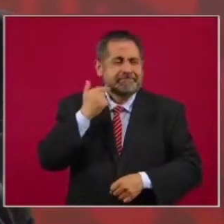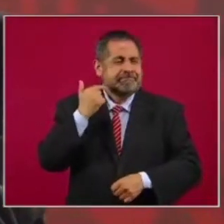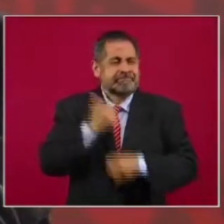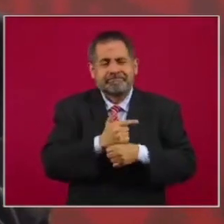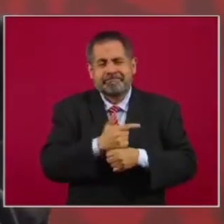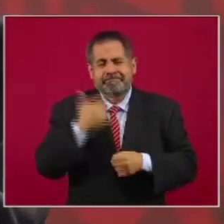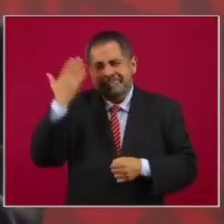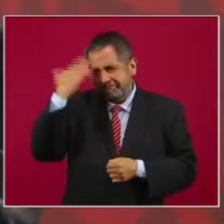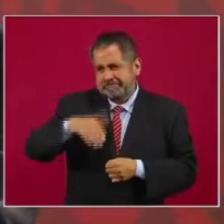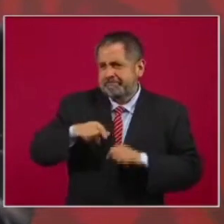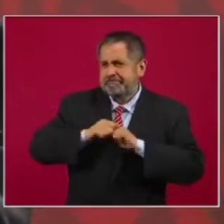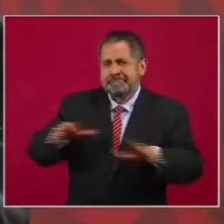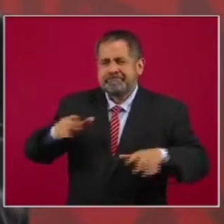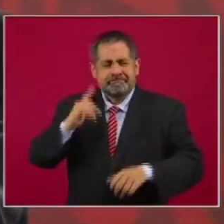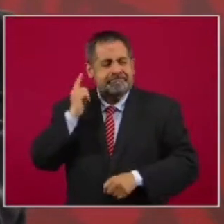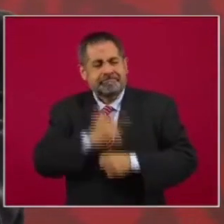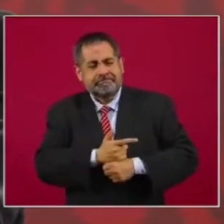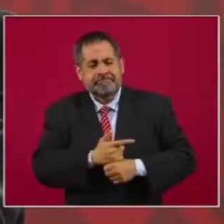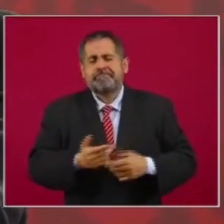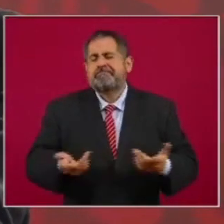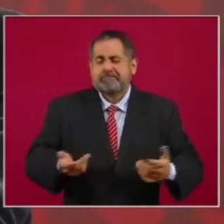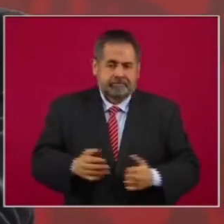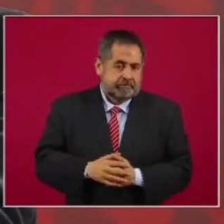Además, ¿cuántos